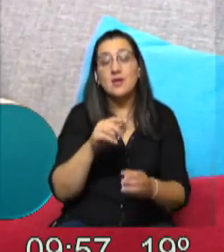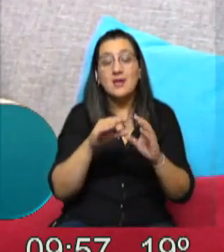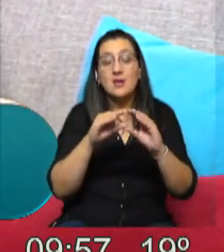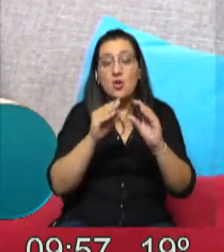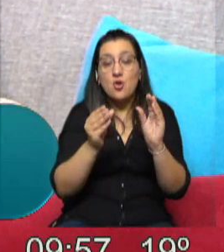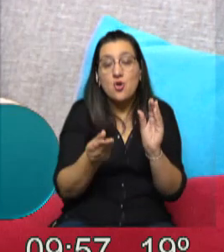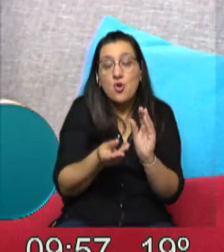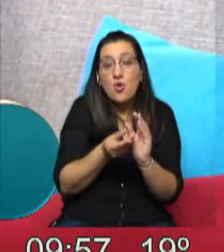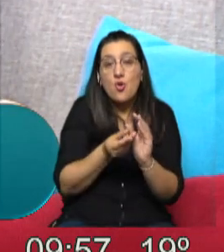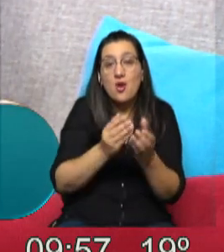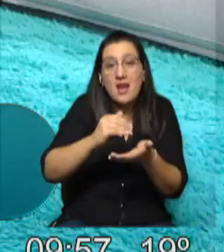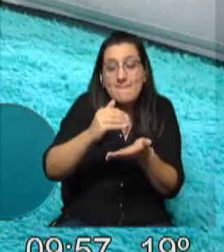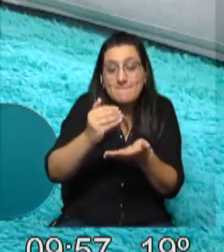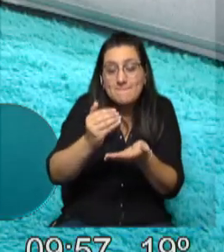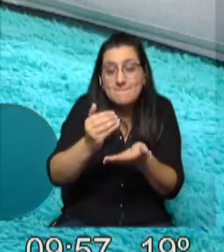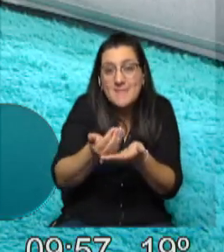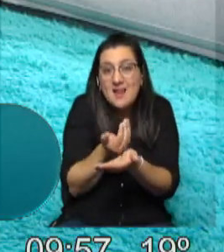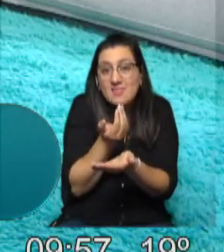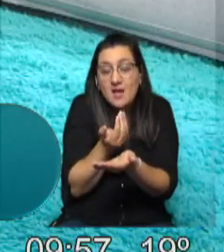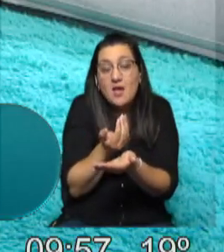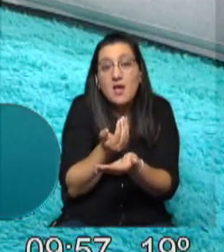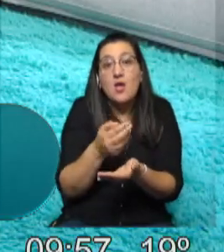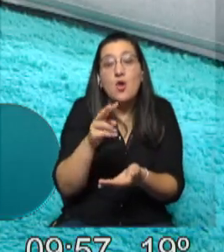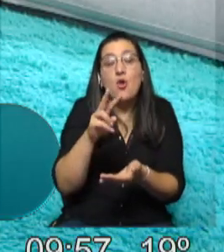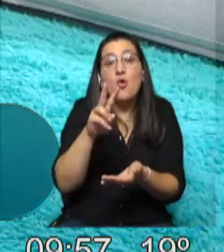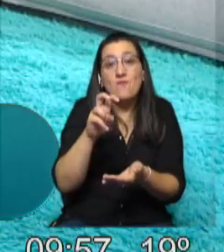decir, de la palta la pueden comer. Pero lo que no pueden es